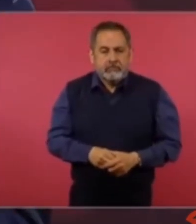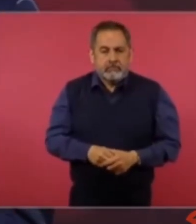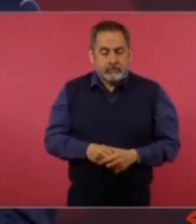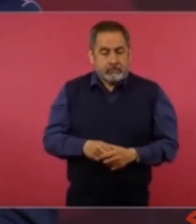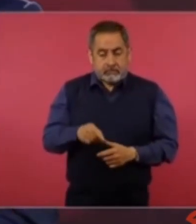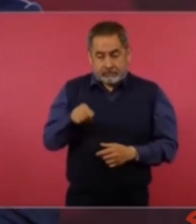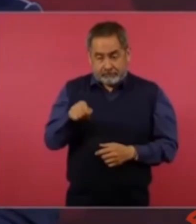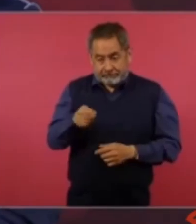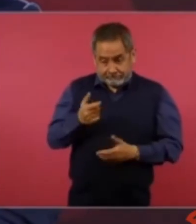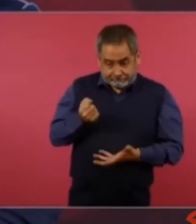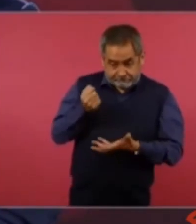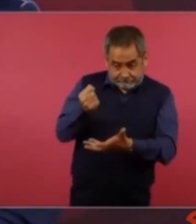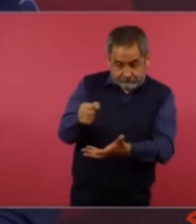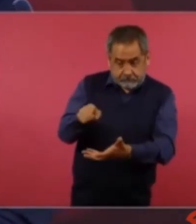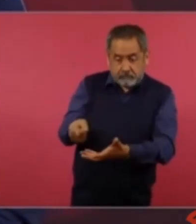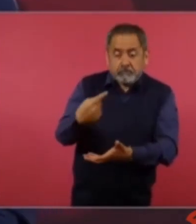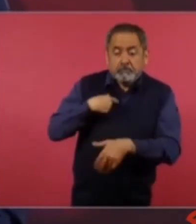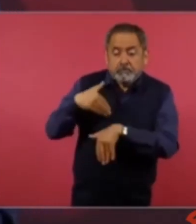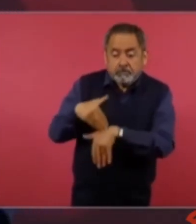amarrados,